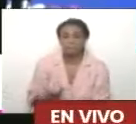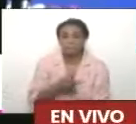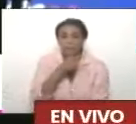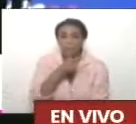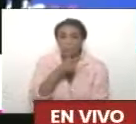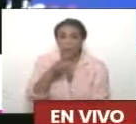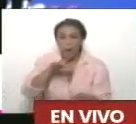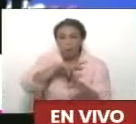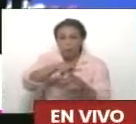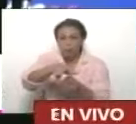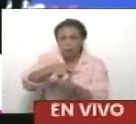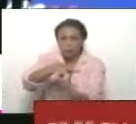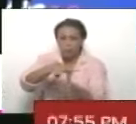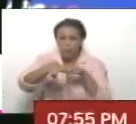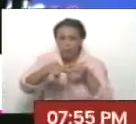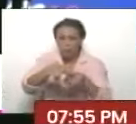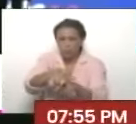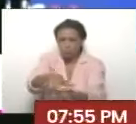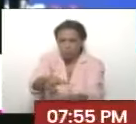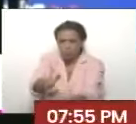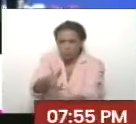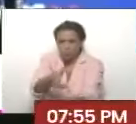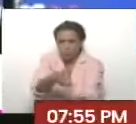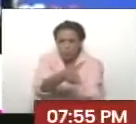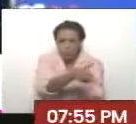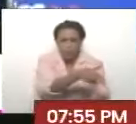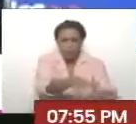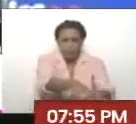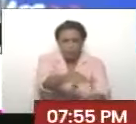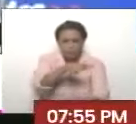y bombardearon después con misiles la iglesia católica,